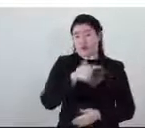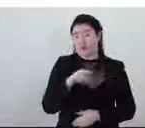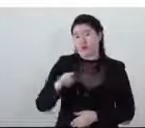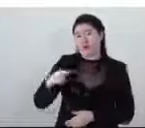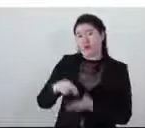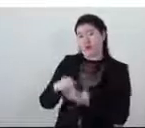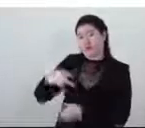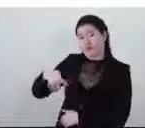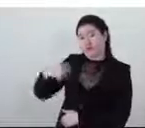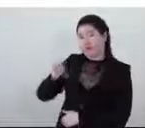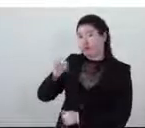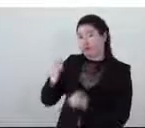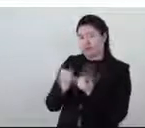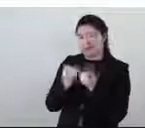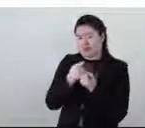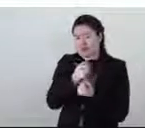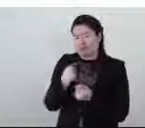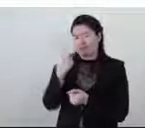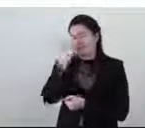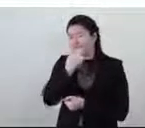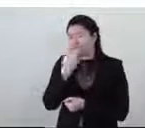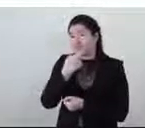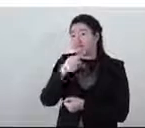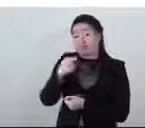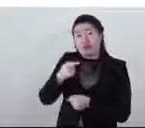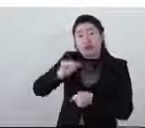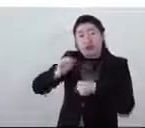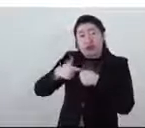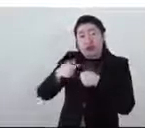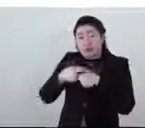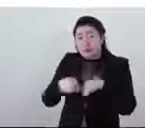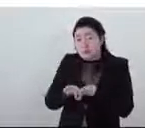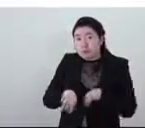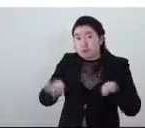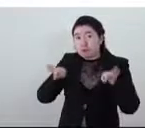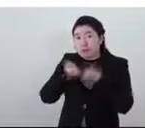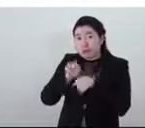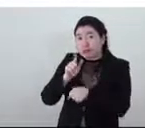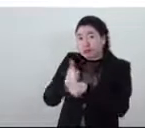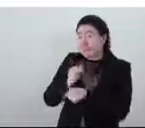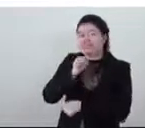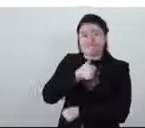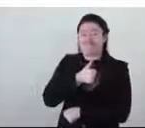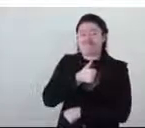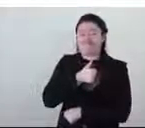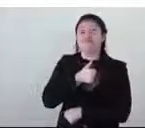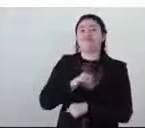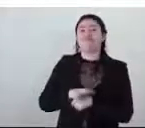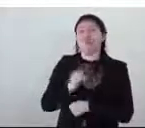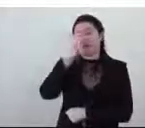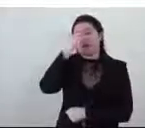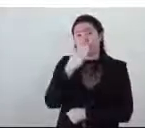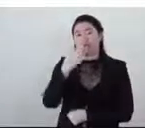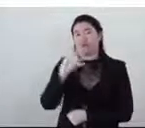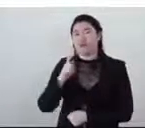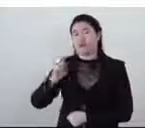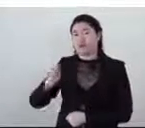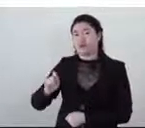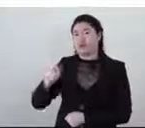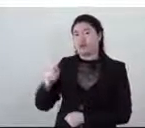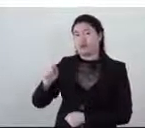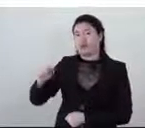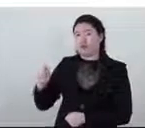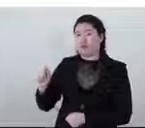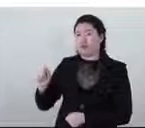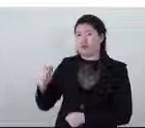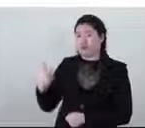observaron problemas geométricos importantes para la sección de la vía inspeccionada. Figura 4.1.22, detalles de la